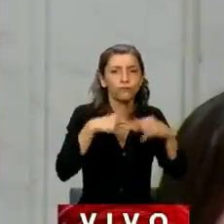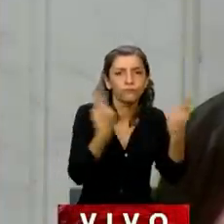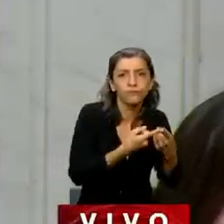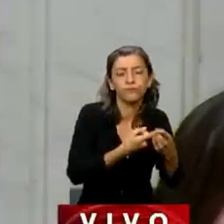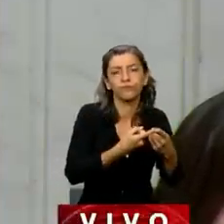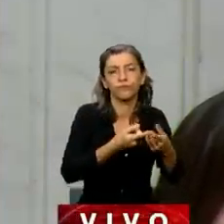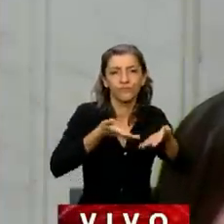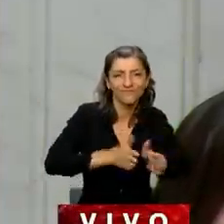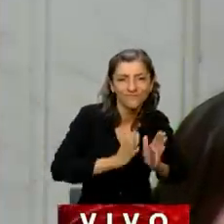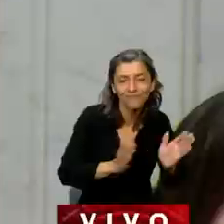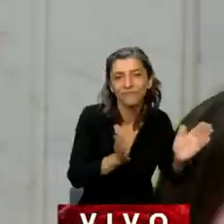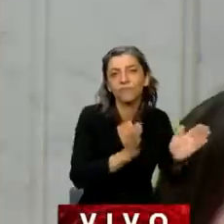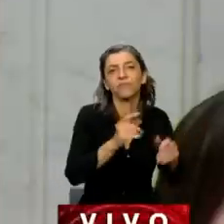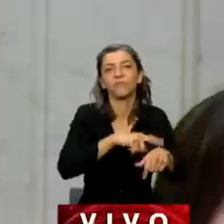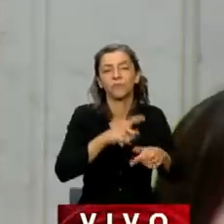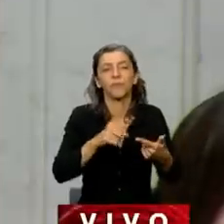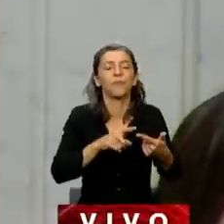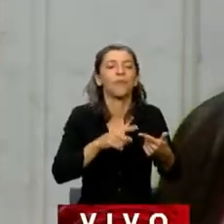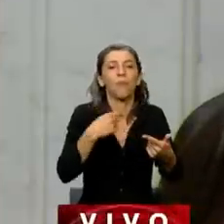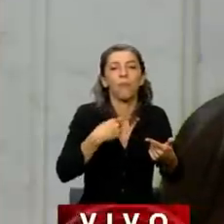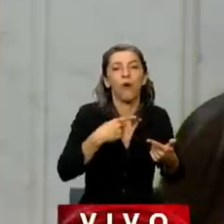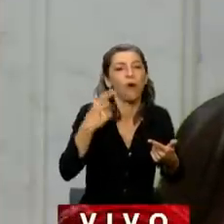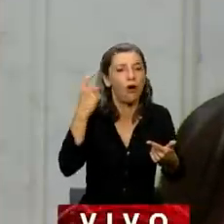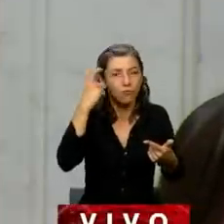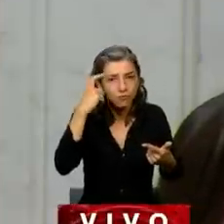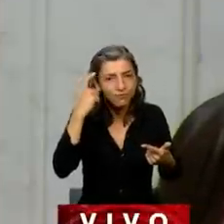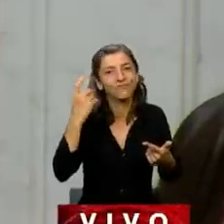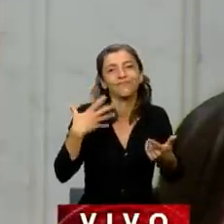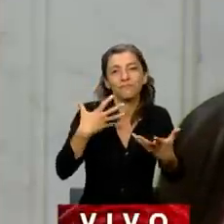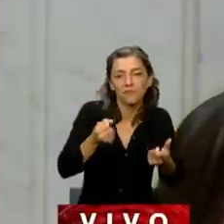mental, emergentología. Y esta ley va a